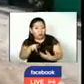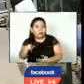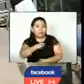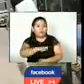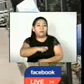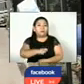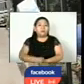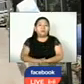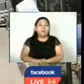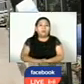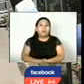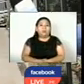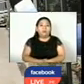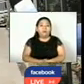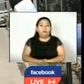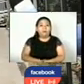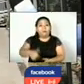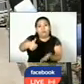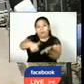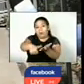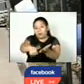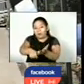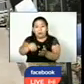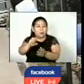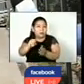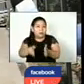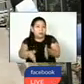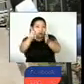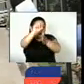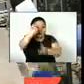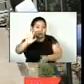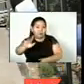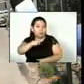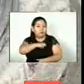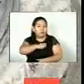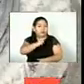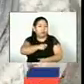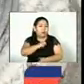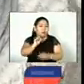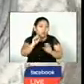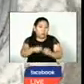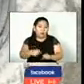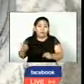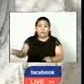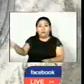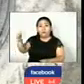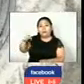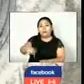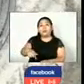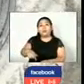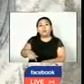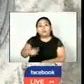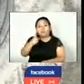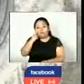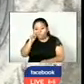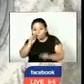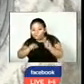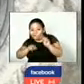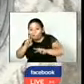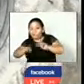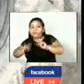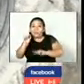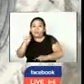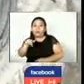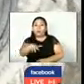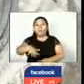competentes a la alcaldía o cualquier institución que lo merezca pues que ahí será presente y hacer un balúo de la